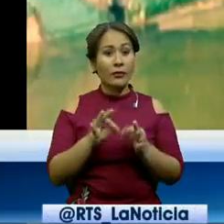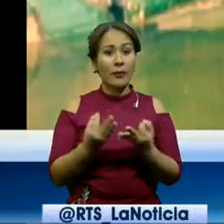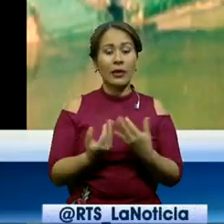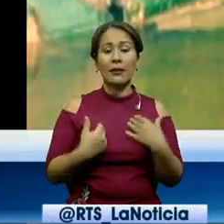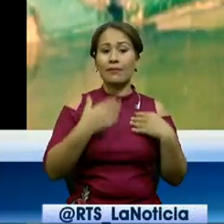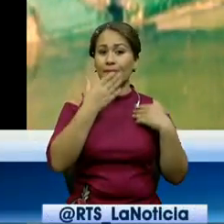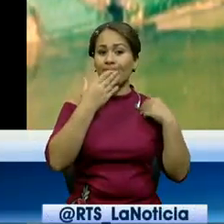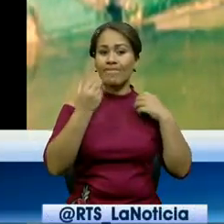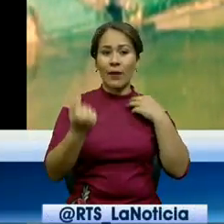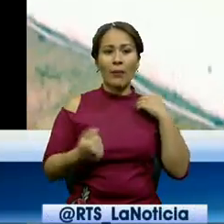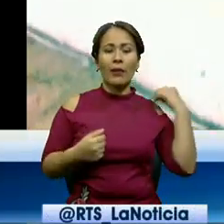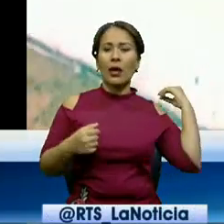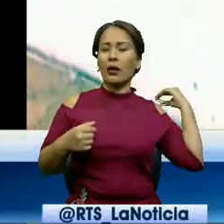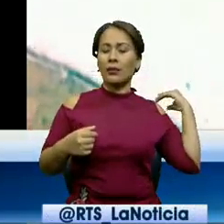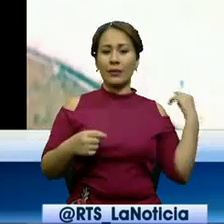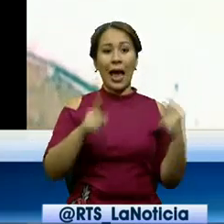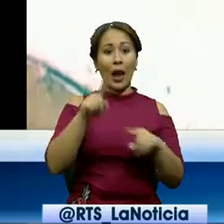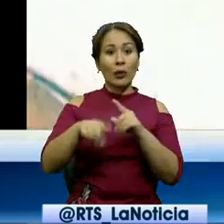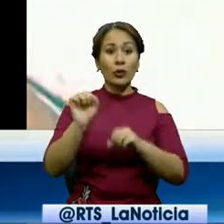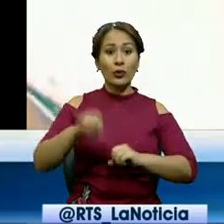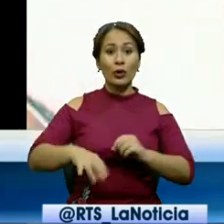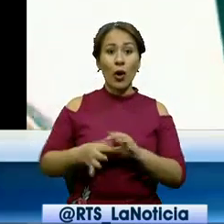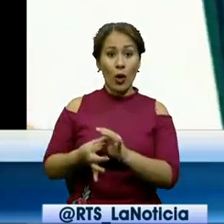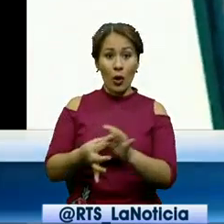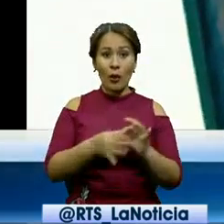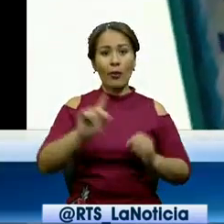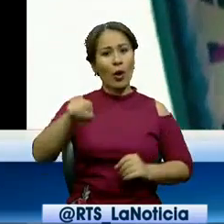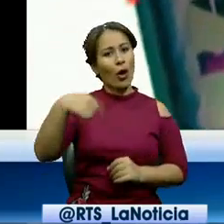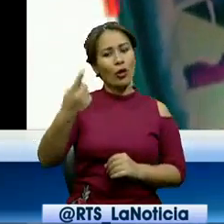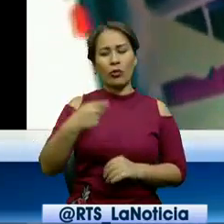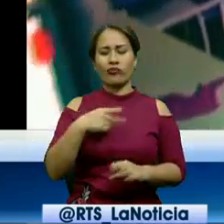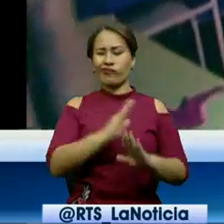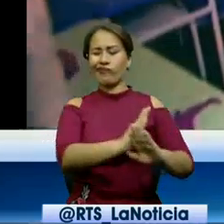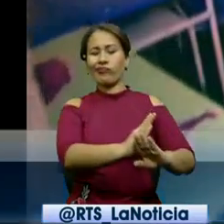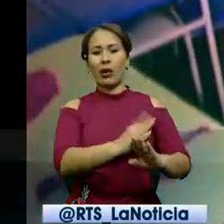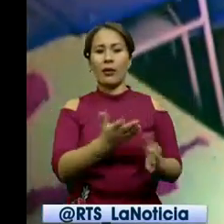colaboran, hay otros que no. Con cámara de David Arandi, informó José Moreno.